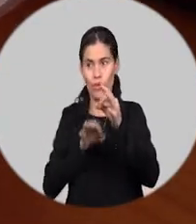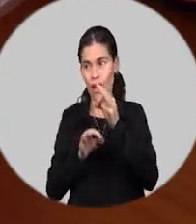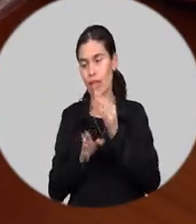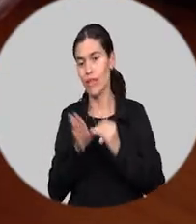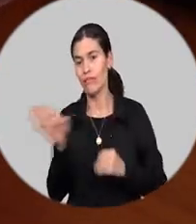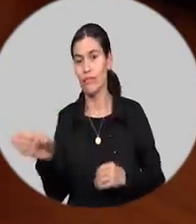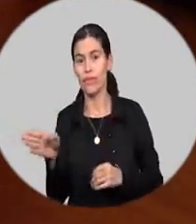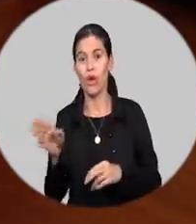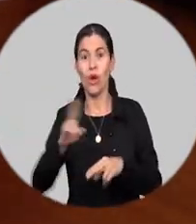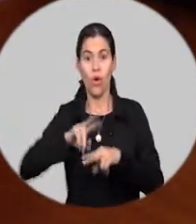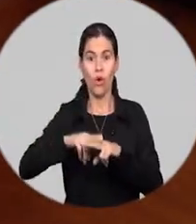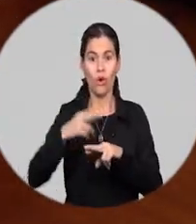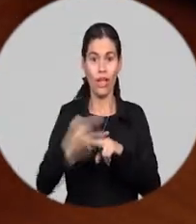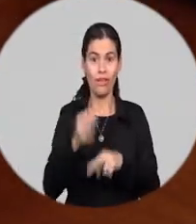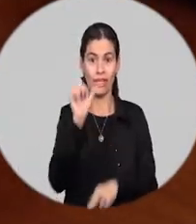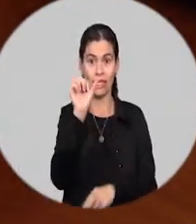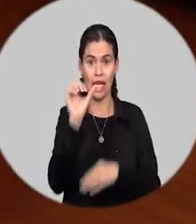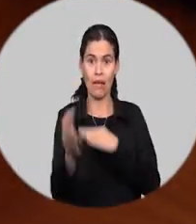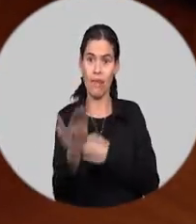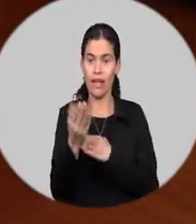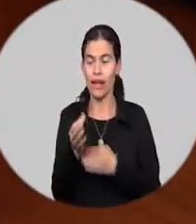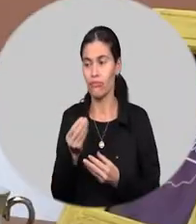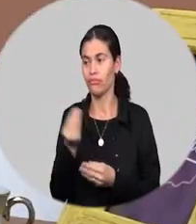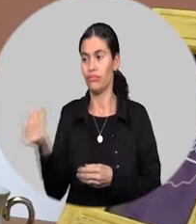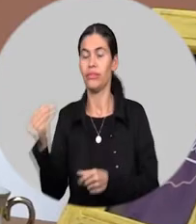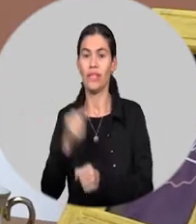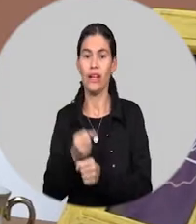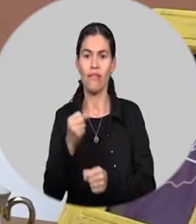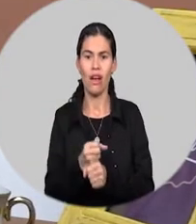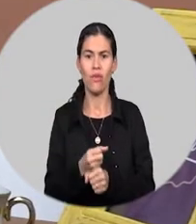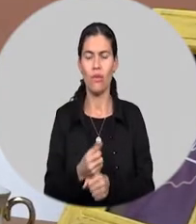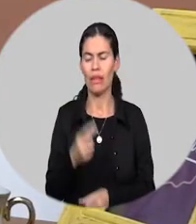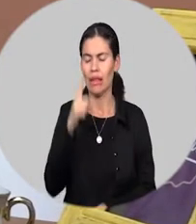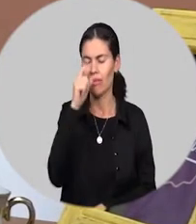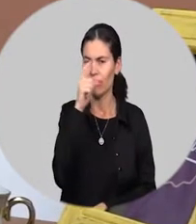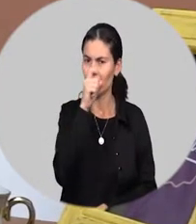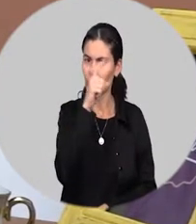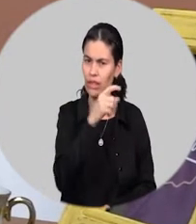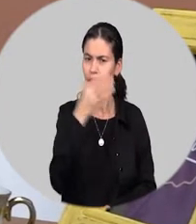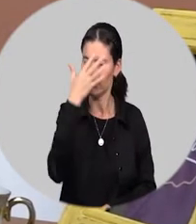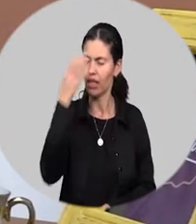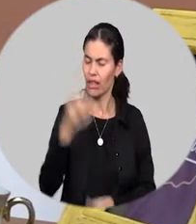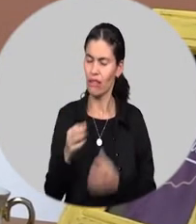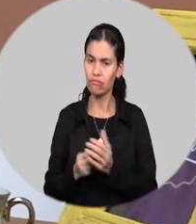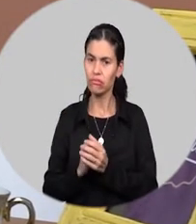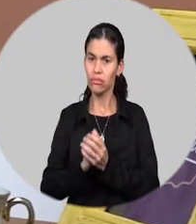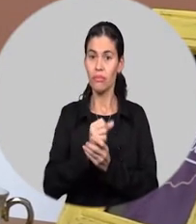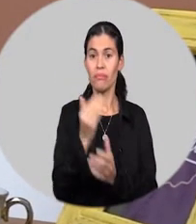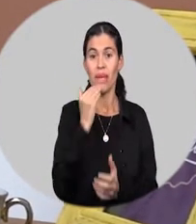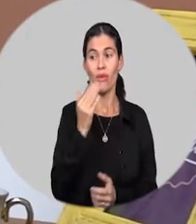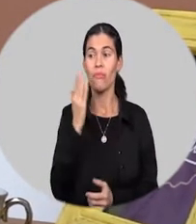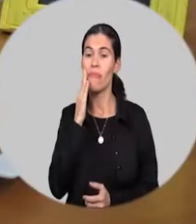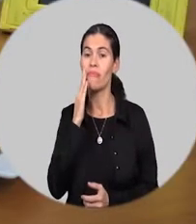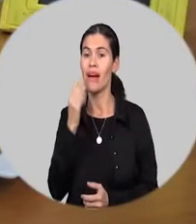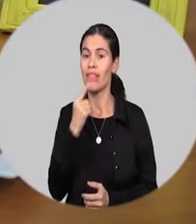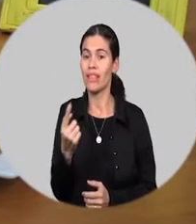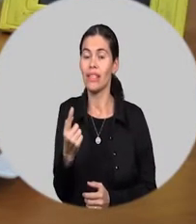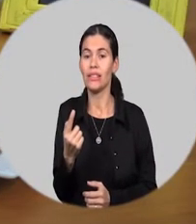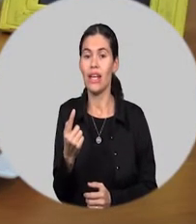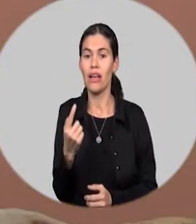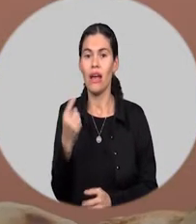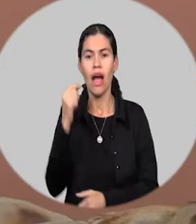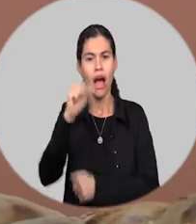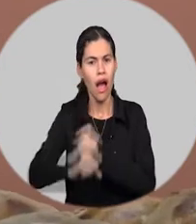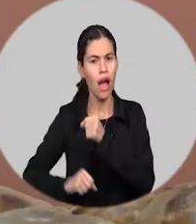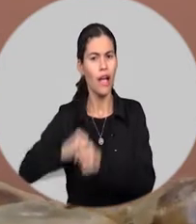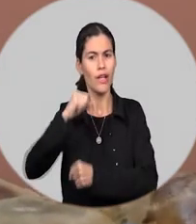madrugada y a las 6 de la mañana tenía que estar de nuevo en mi trabajo. Fue sacrificado, pero como dice mi mamá, que en los